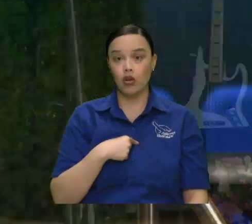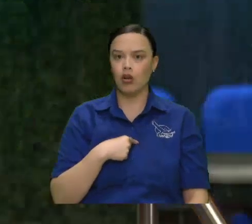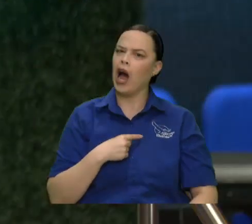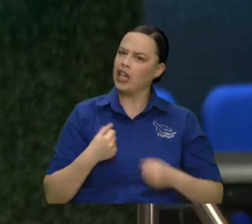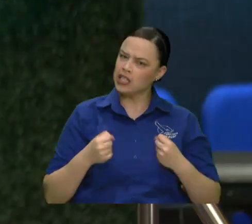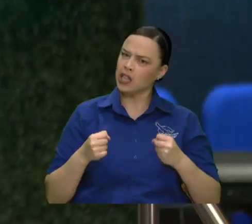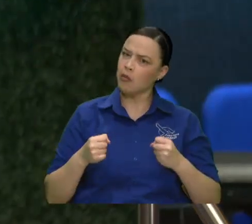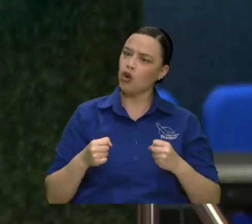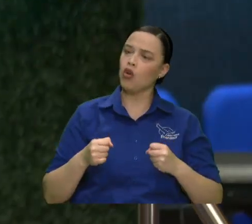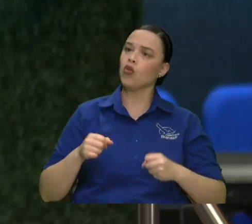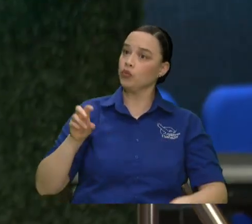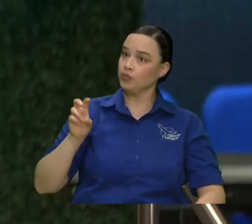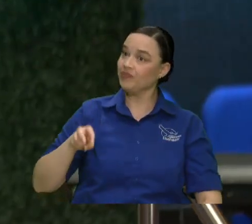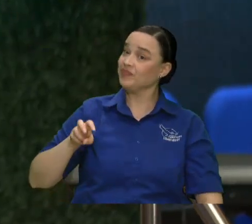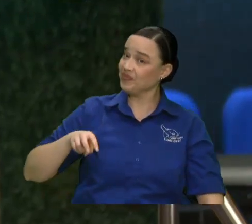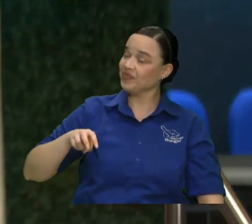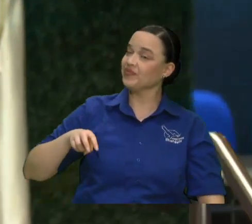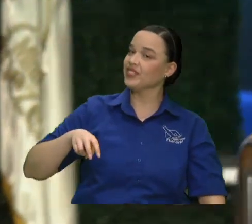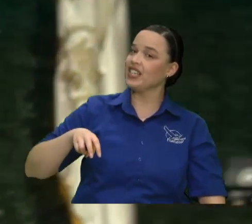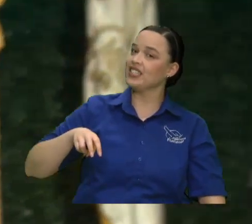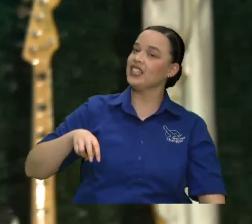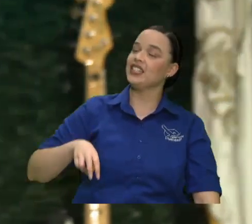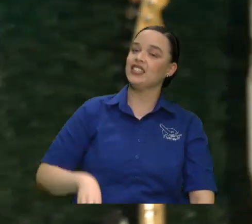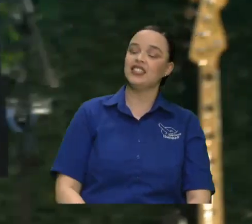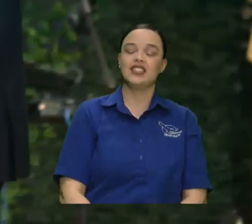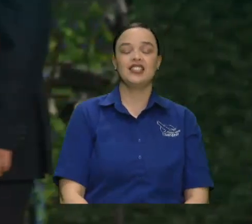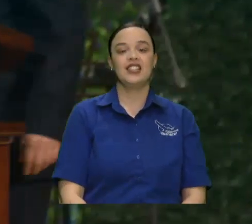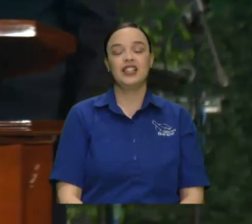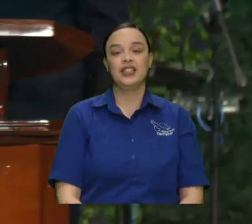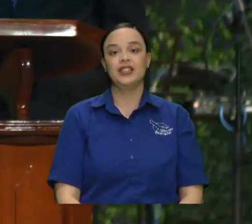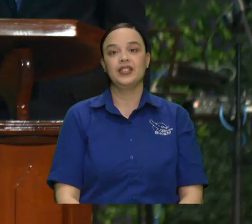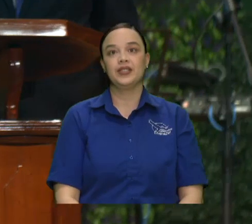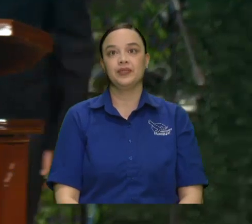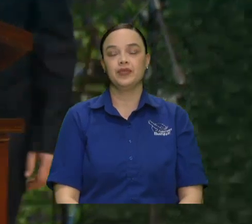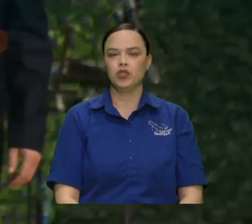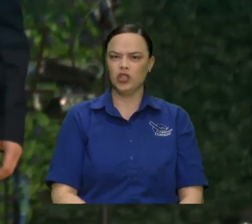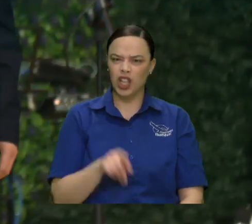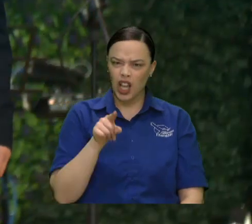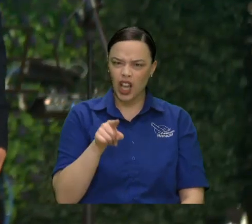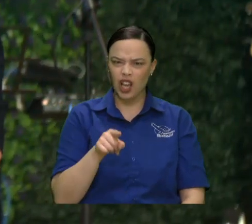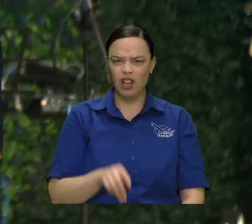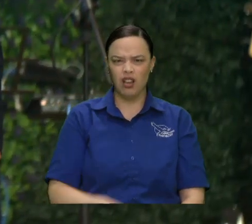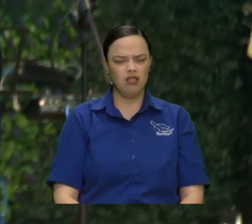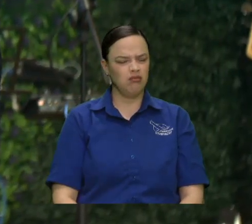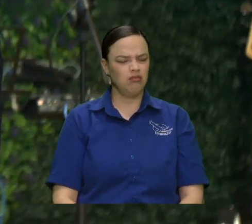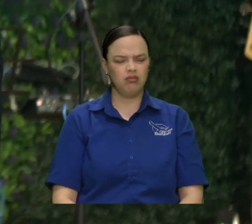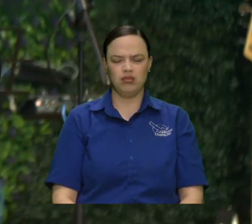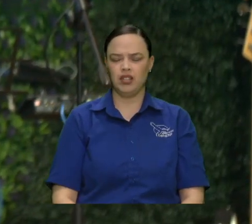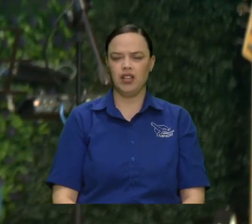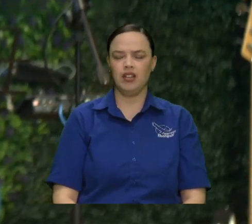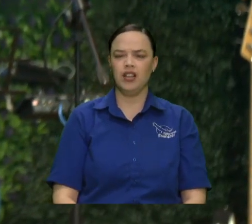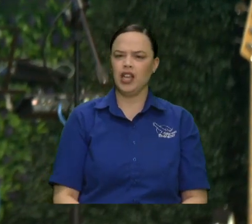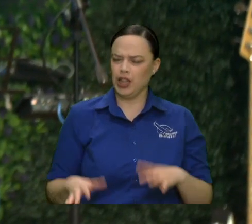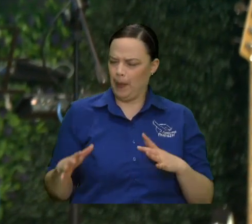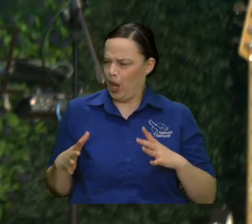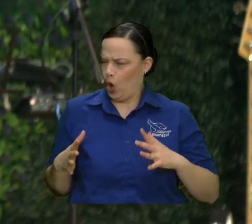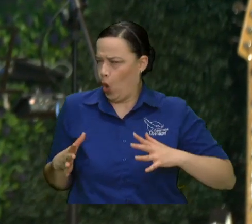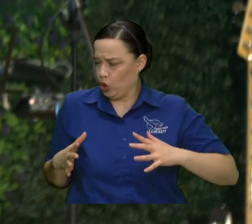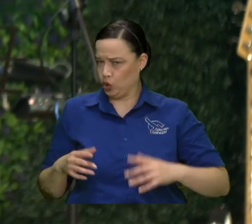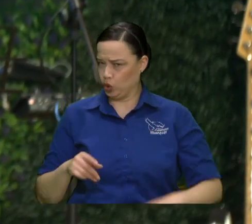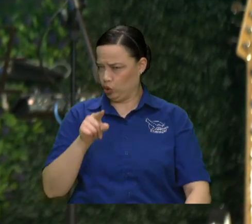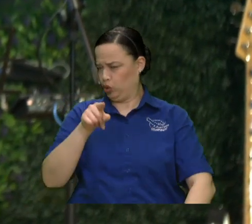tienen que irse hermano mire cómo lo vivió así lo diría yo no puede ser usted